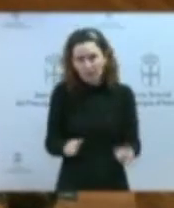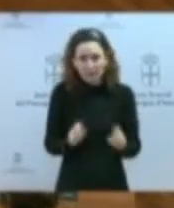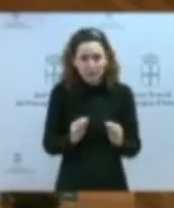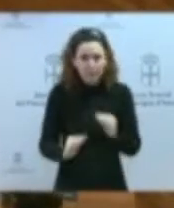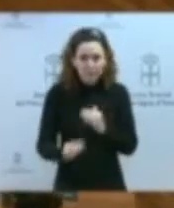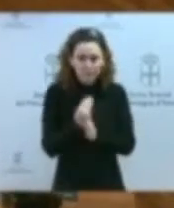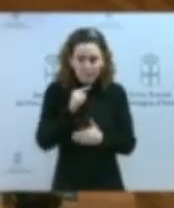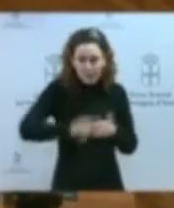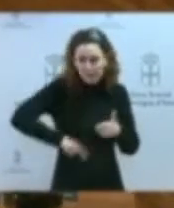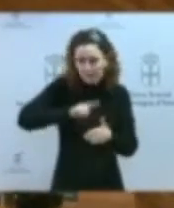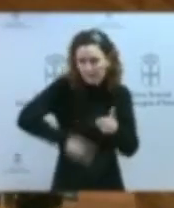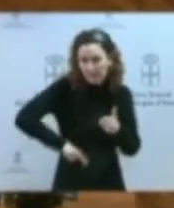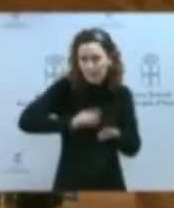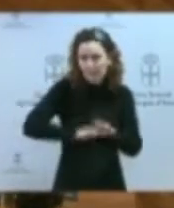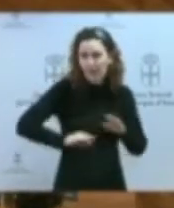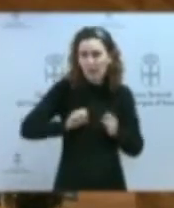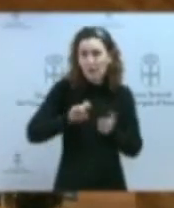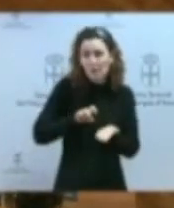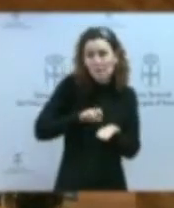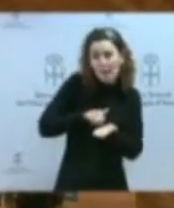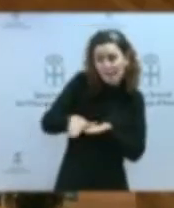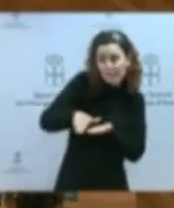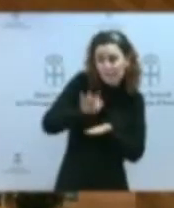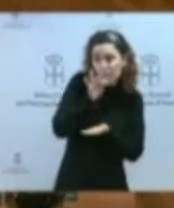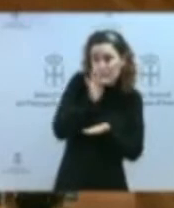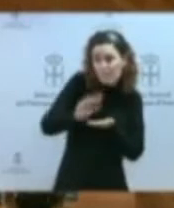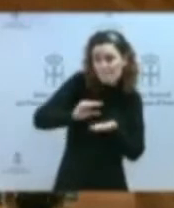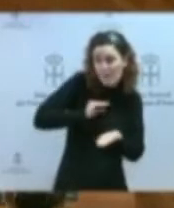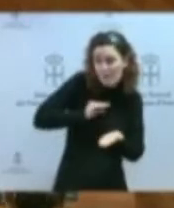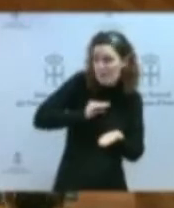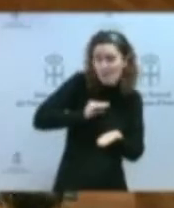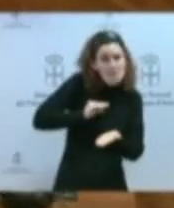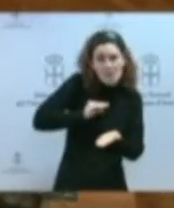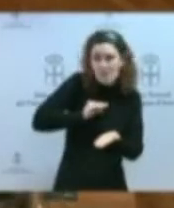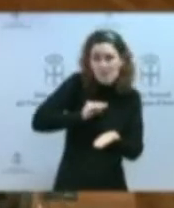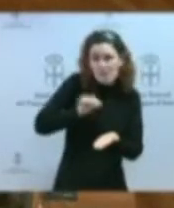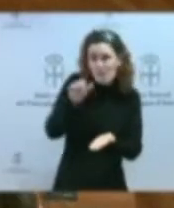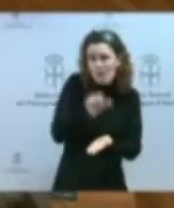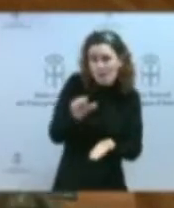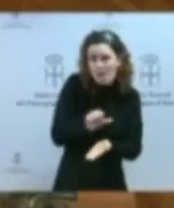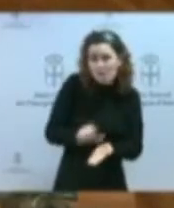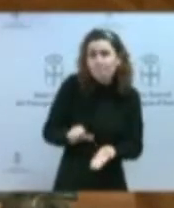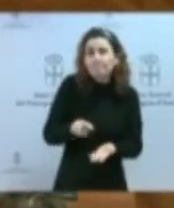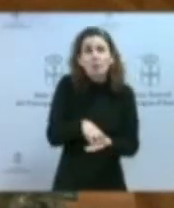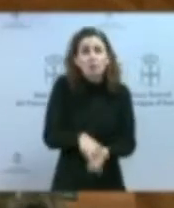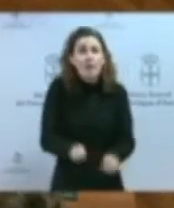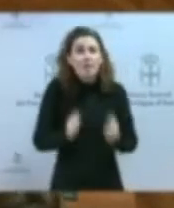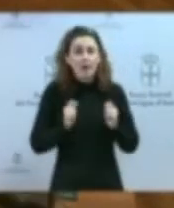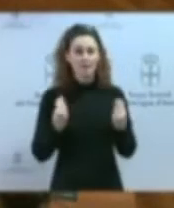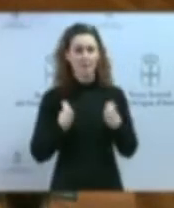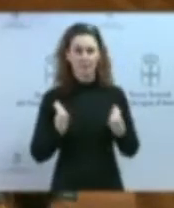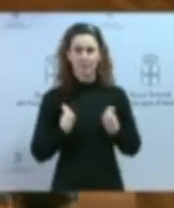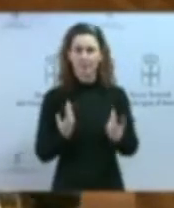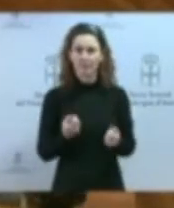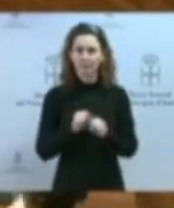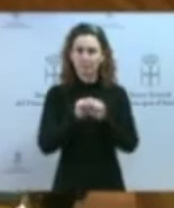no llega y espera semana tras semana? ¿Cuánta incertidumbre en este contexto de una pandemia mundial con una crisis económica